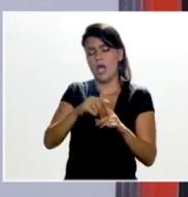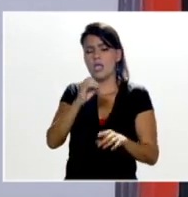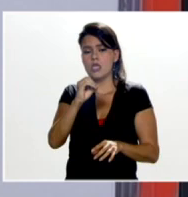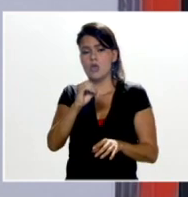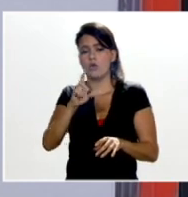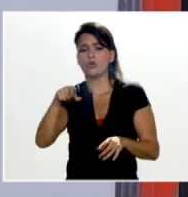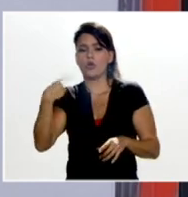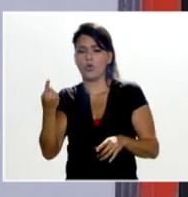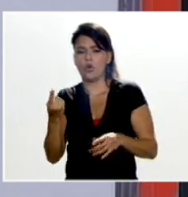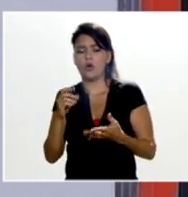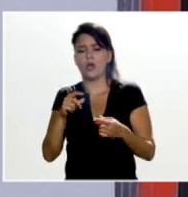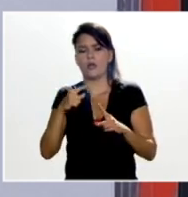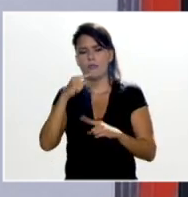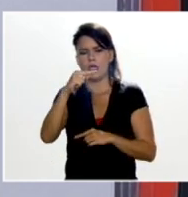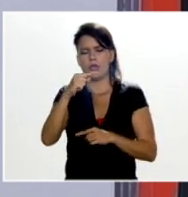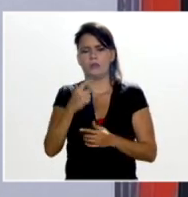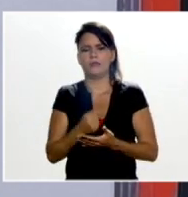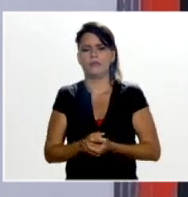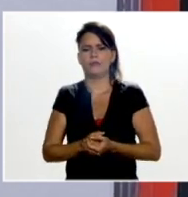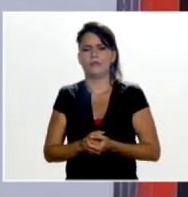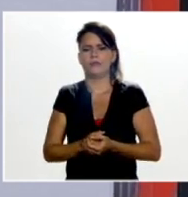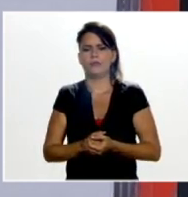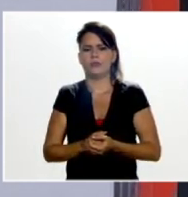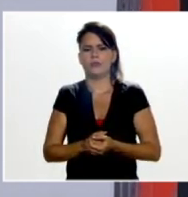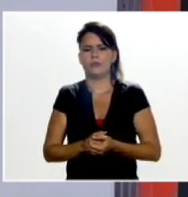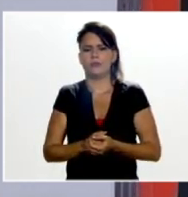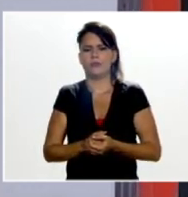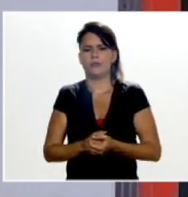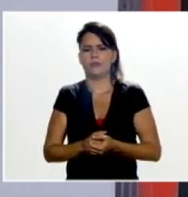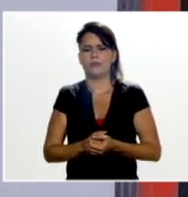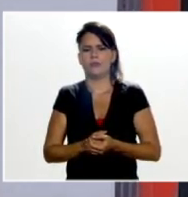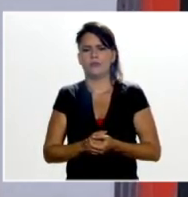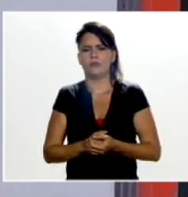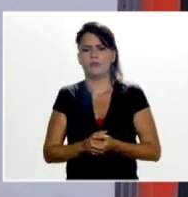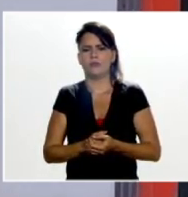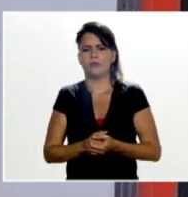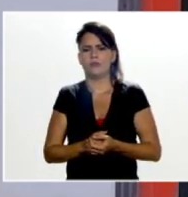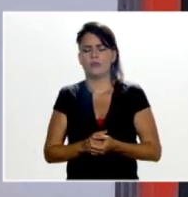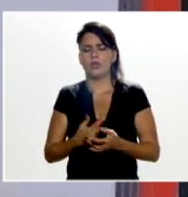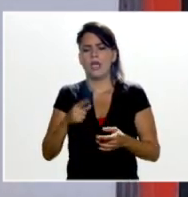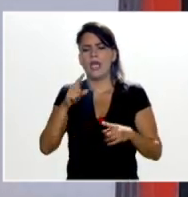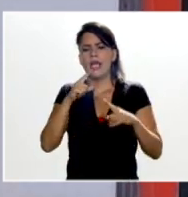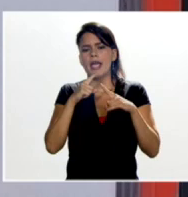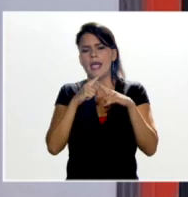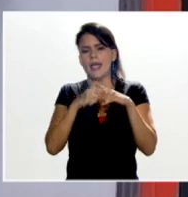menos. Entonces, consideramos dos casos de x. El primero, x sub 1,